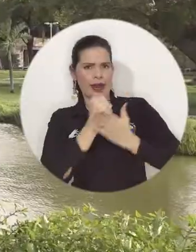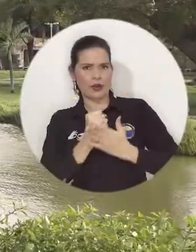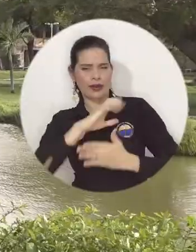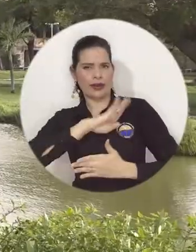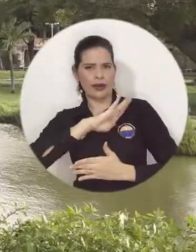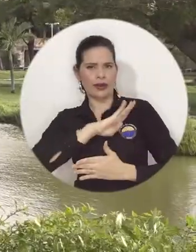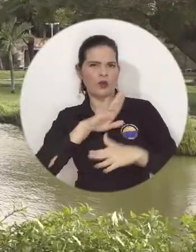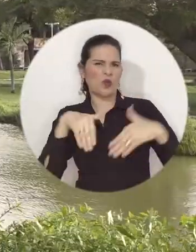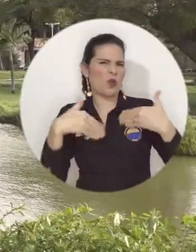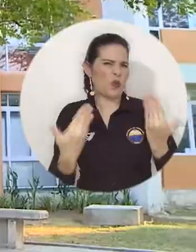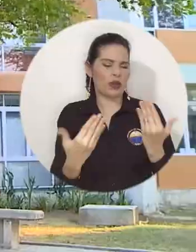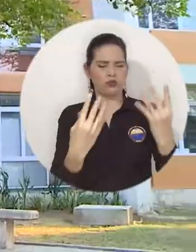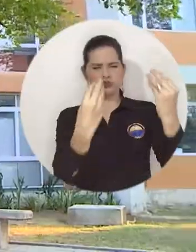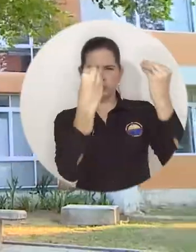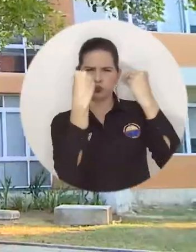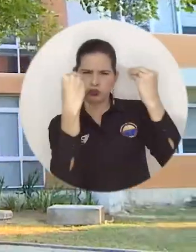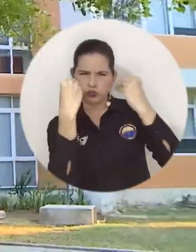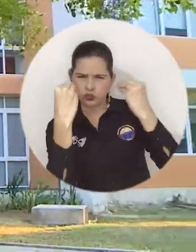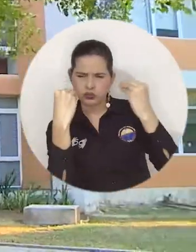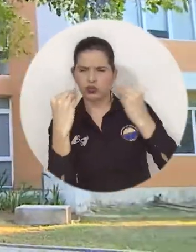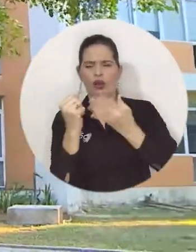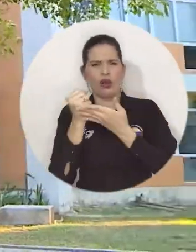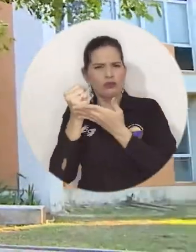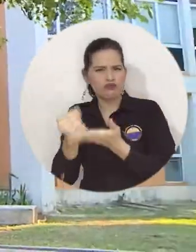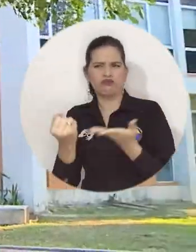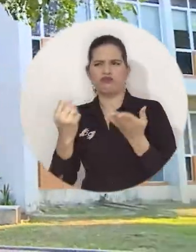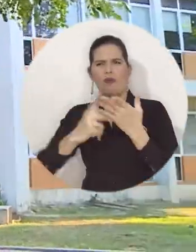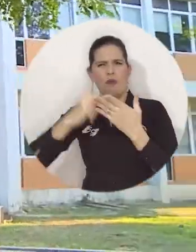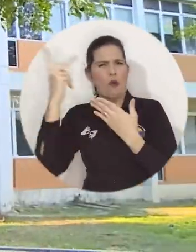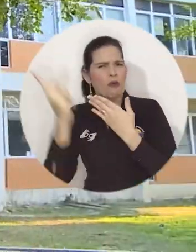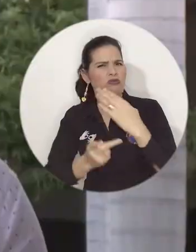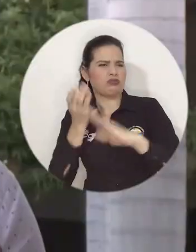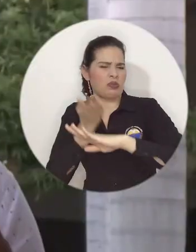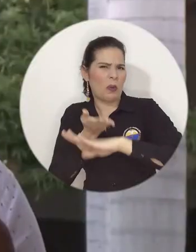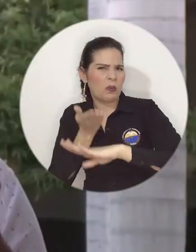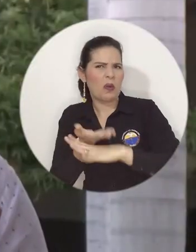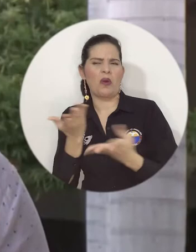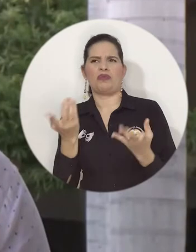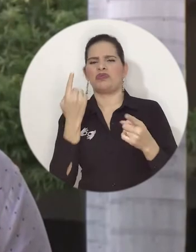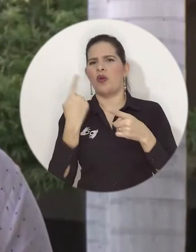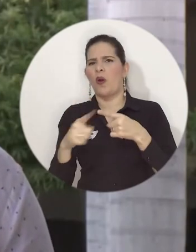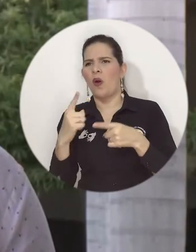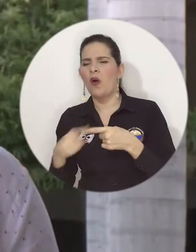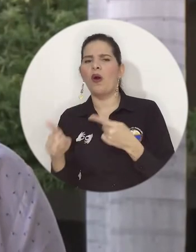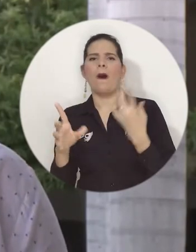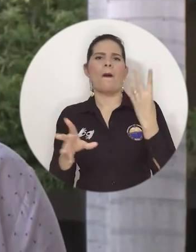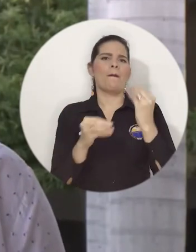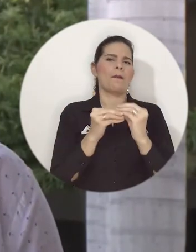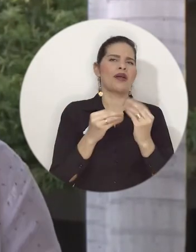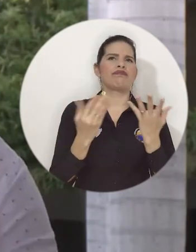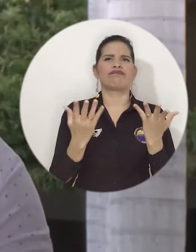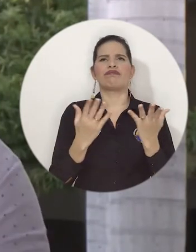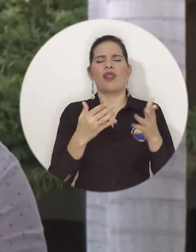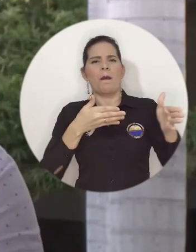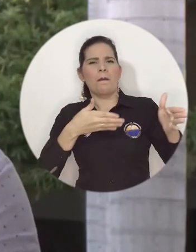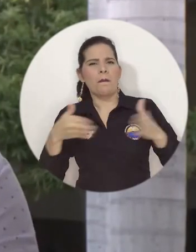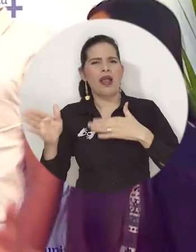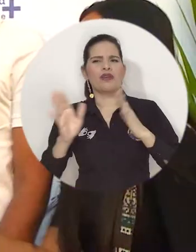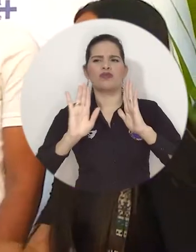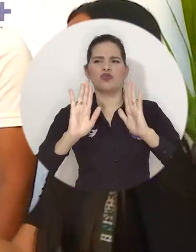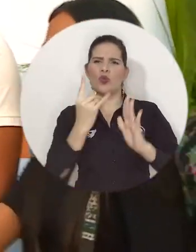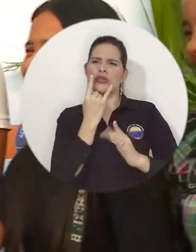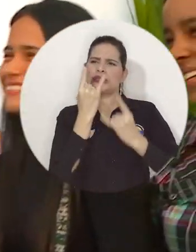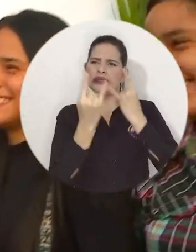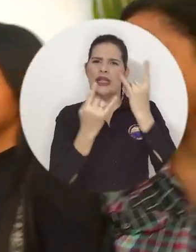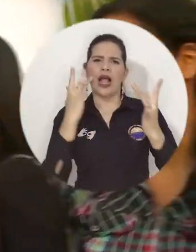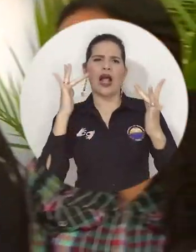en capacitación, en formulación de proyectos, en la formulación de planes y programas de interés para el